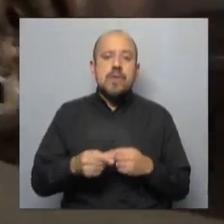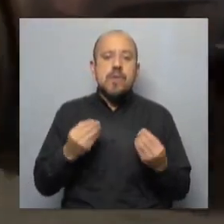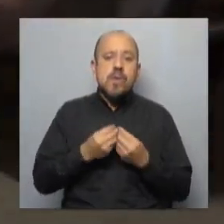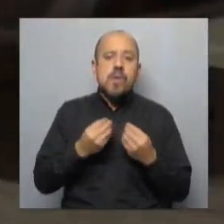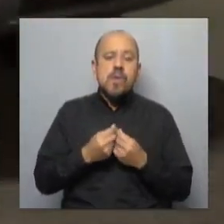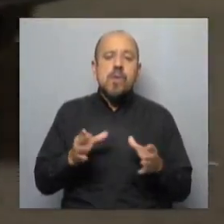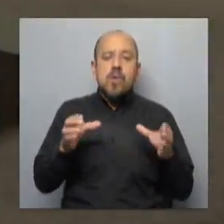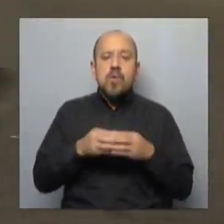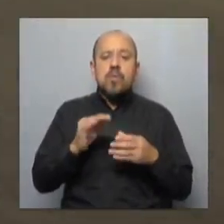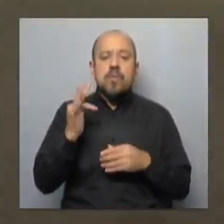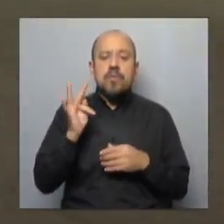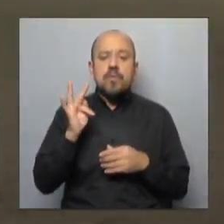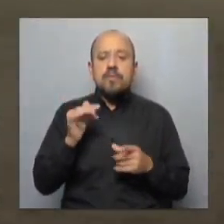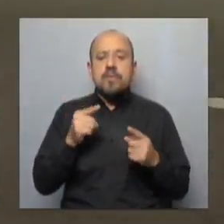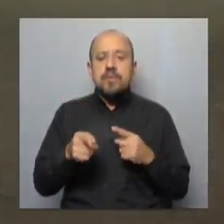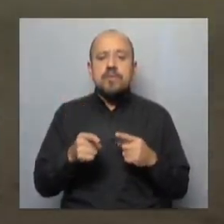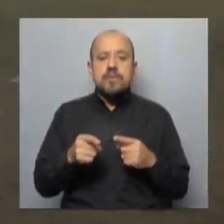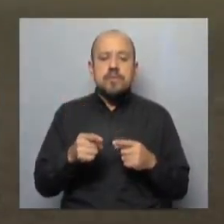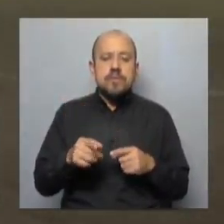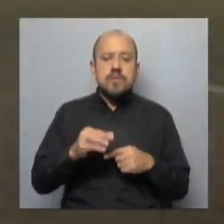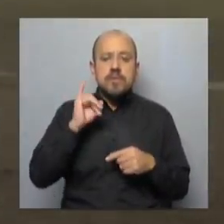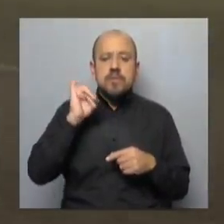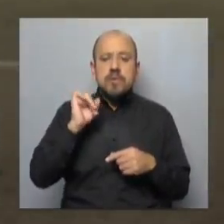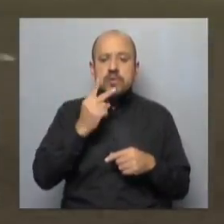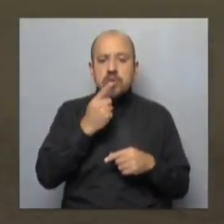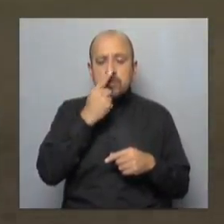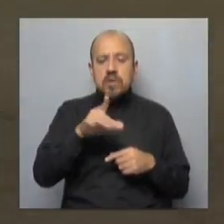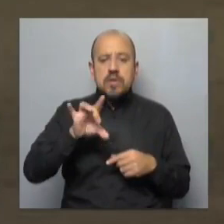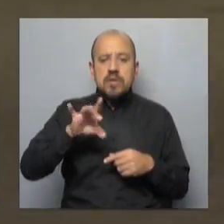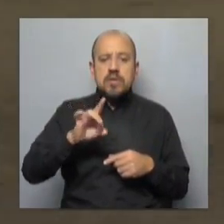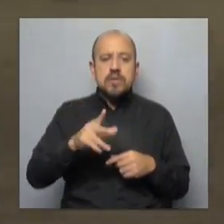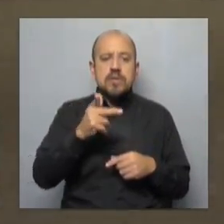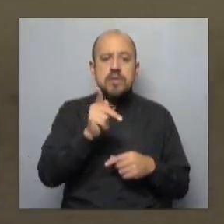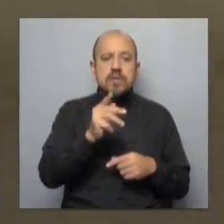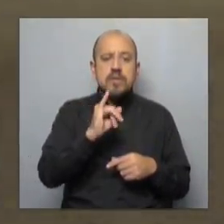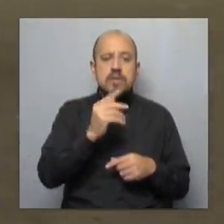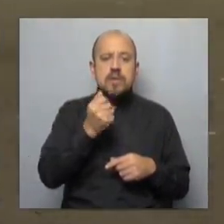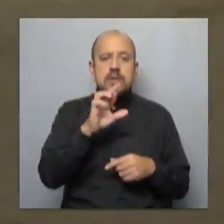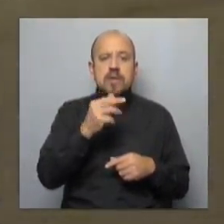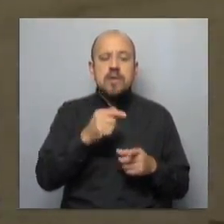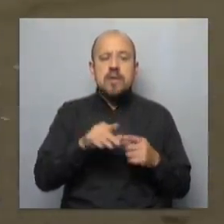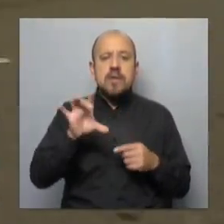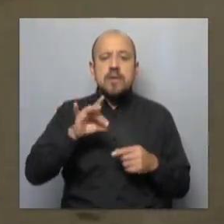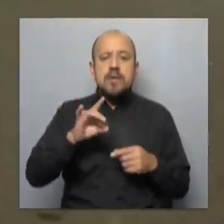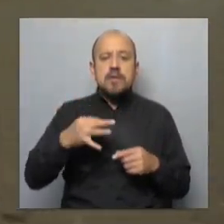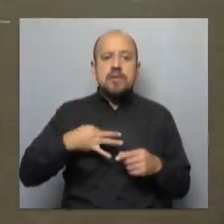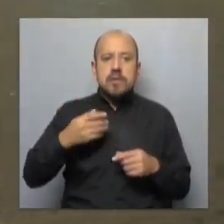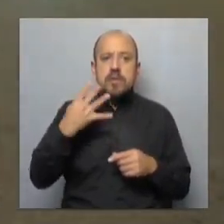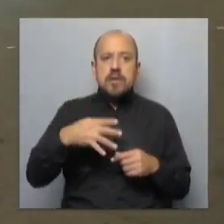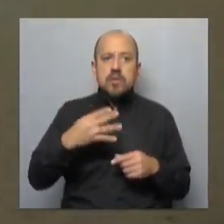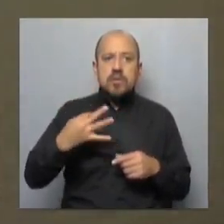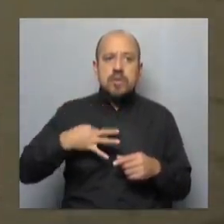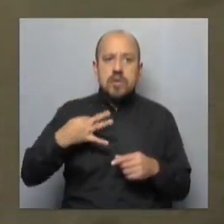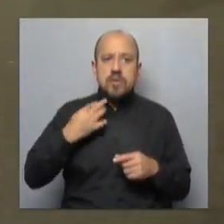colectivos feministas recordemos en mayo de 2015 que hará más de 15 años de 14 años